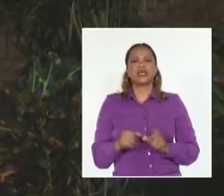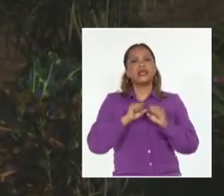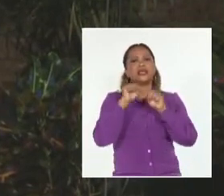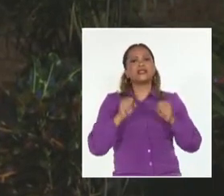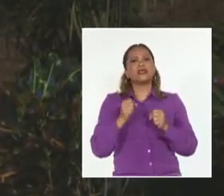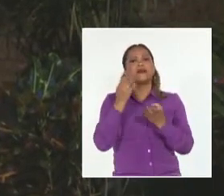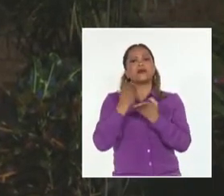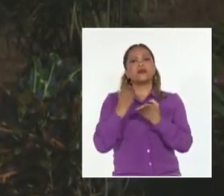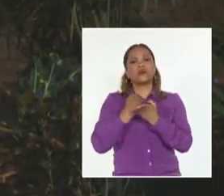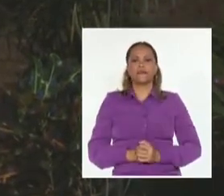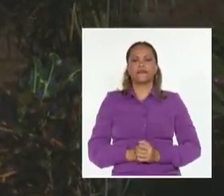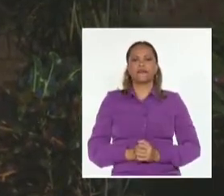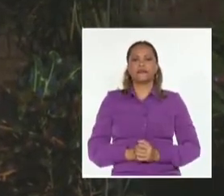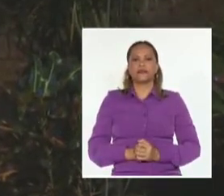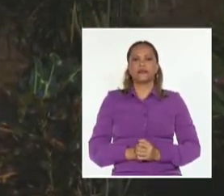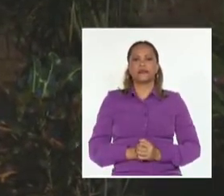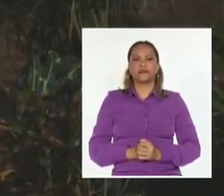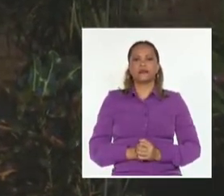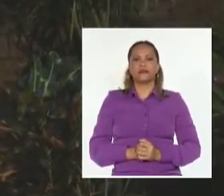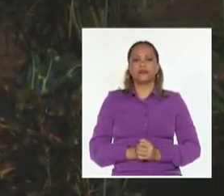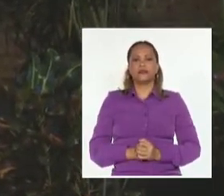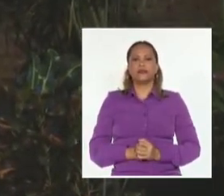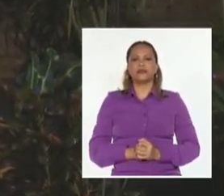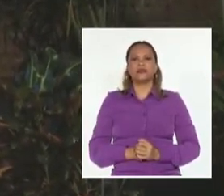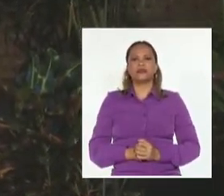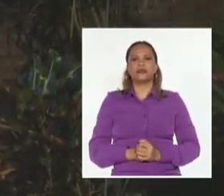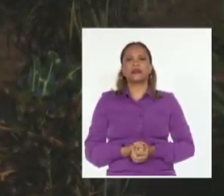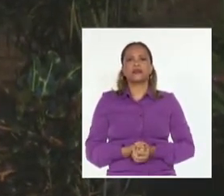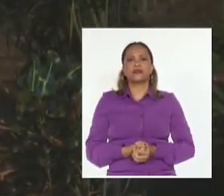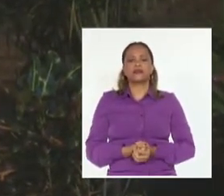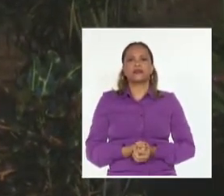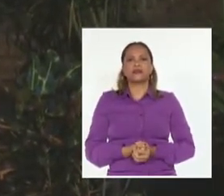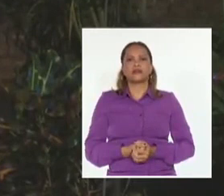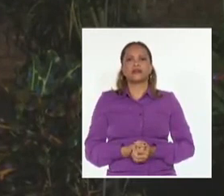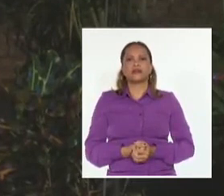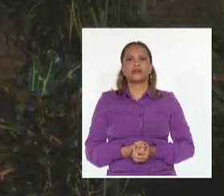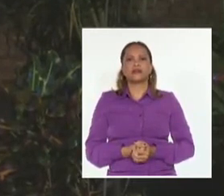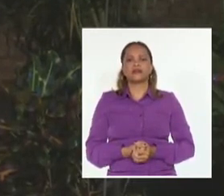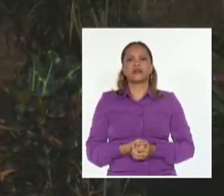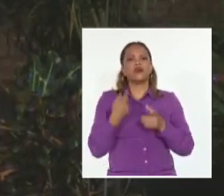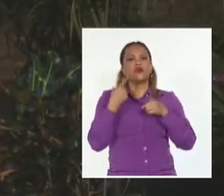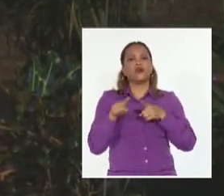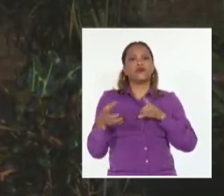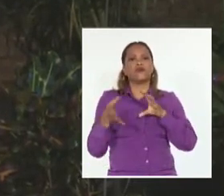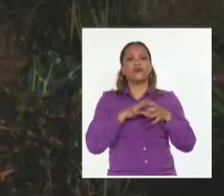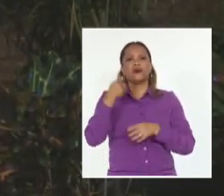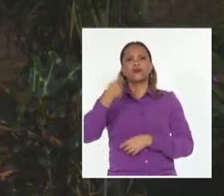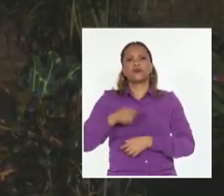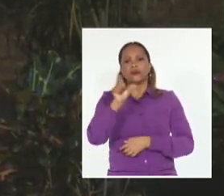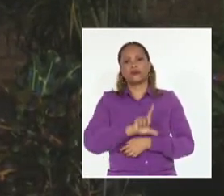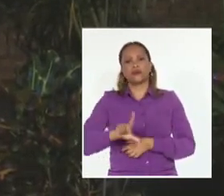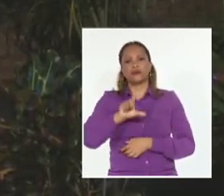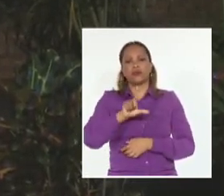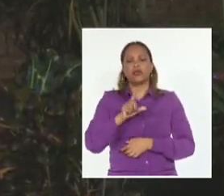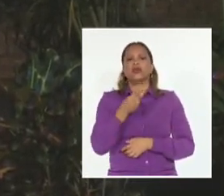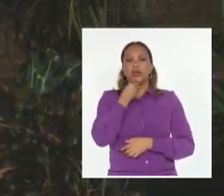educación básicos de calidad, servicios de salud accesibles para todos y otras formas de justicia social a la que debían tener